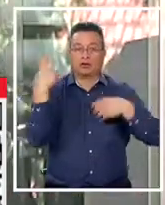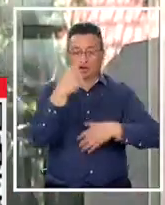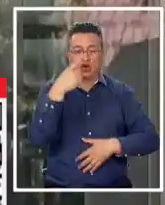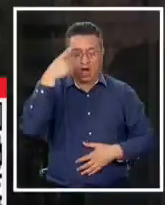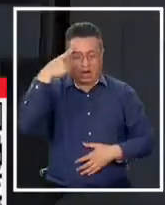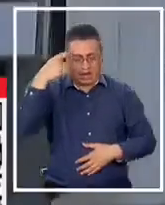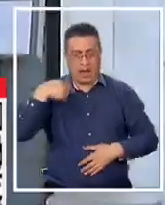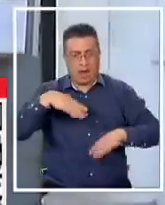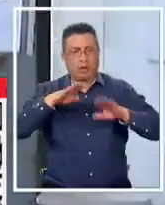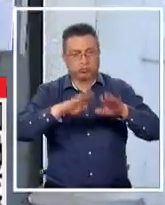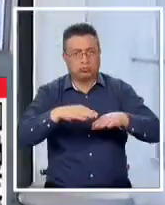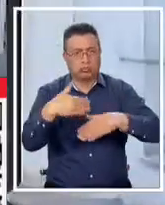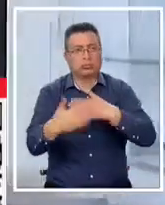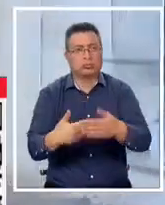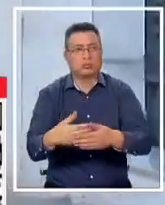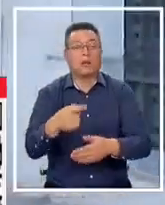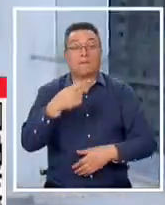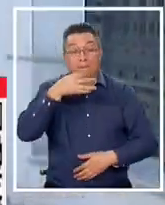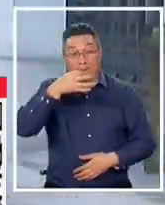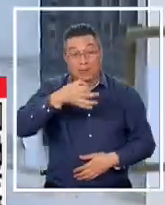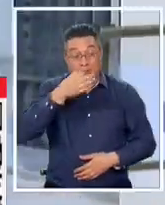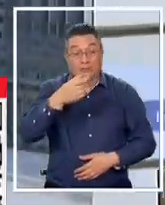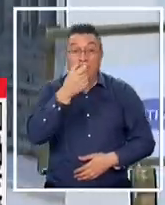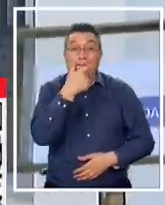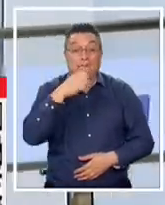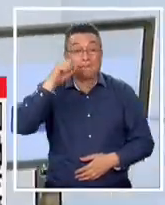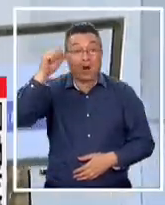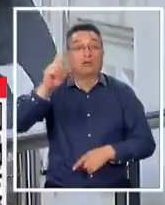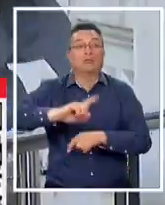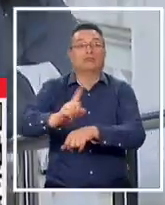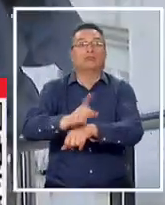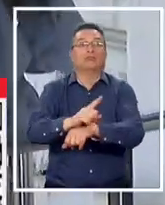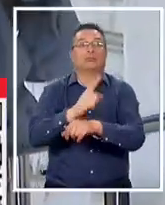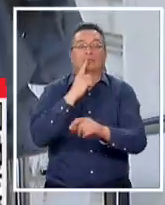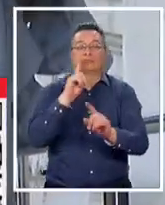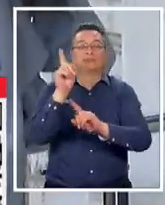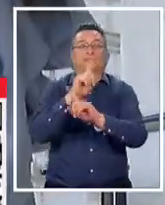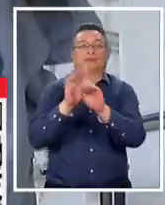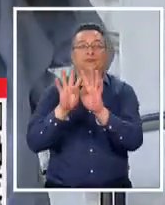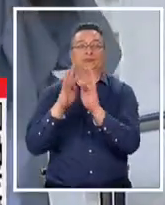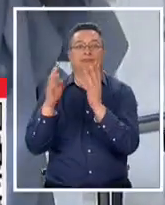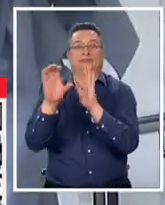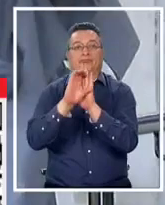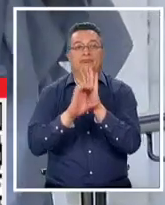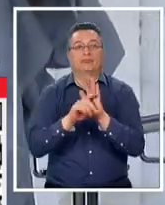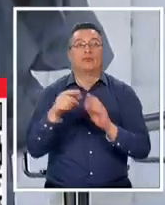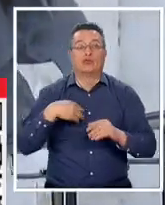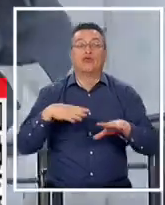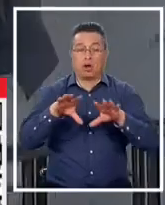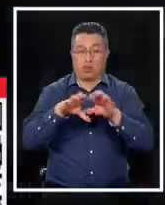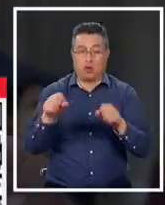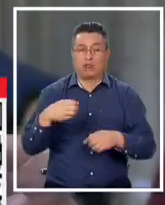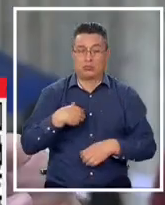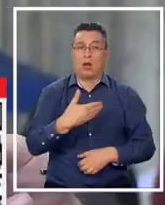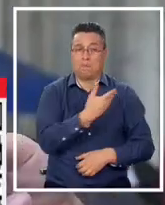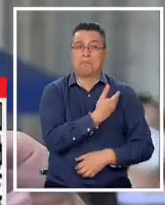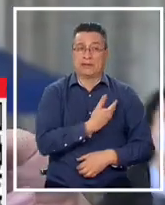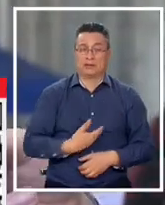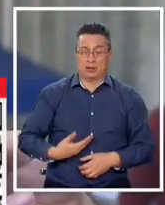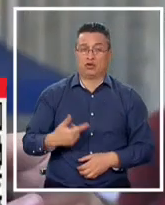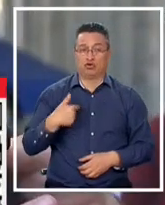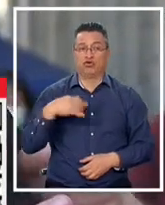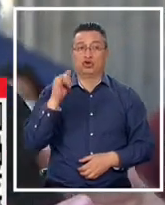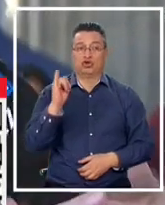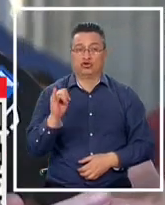creemos en el proceso. Las palabras del mandatario provocaron la inmediata reacción de los convencionales. Eso comparto con el presidente, efectivamente, que